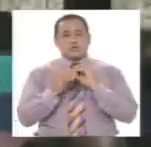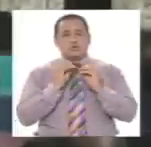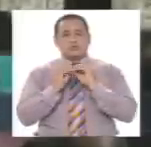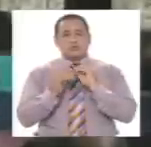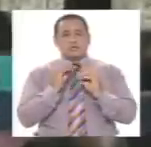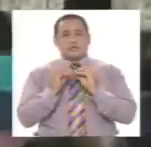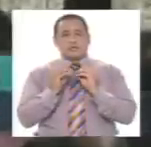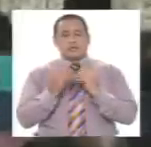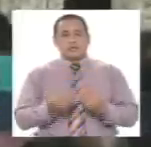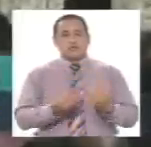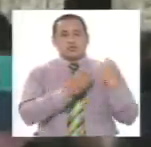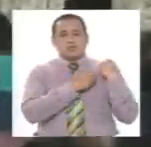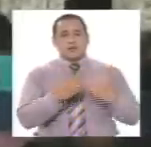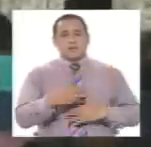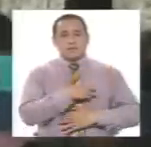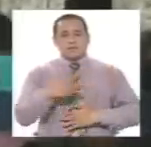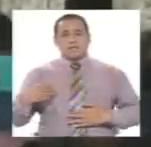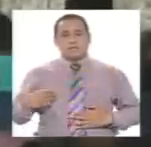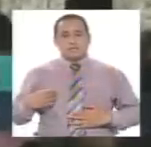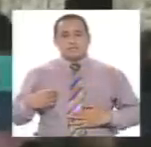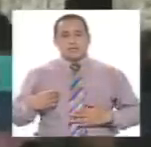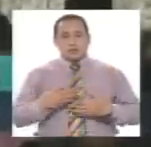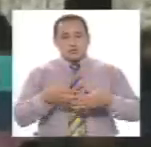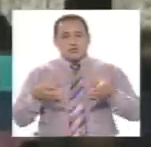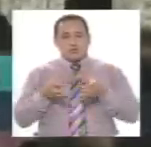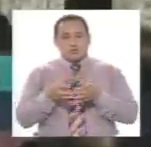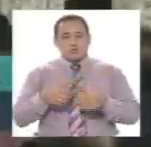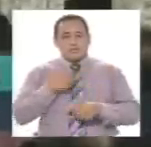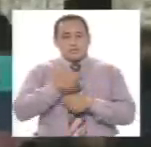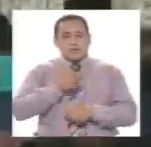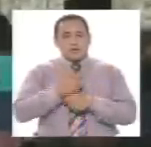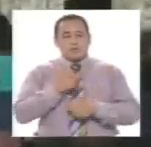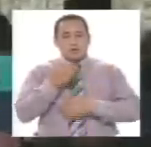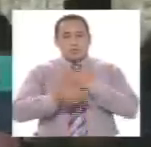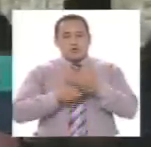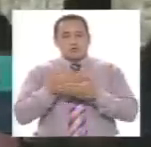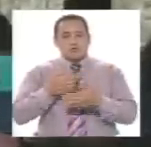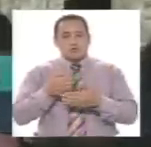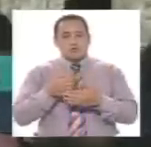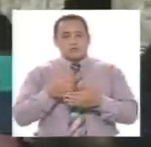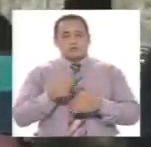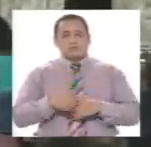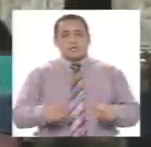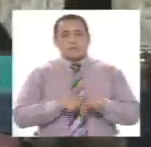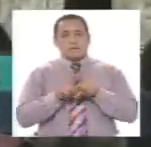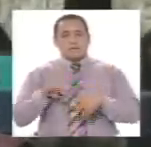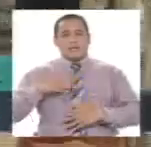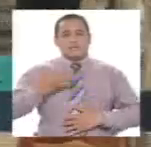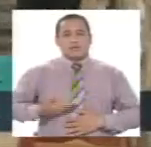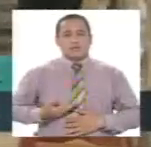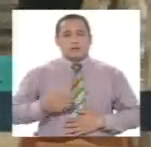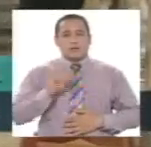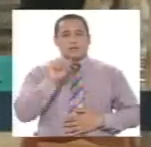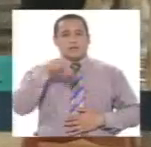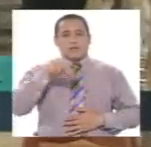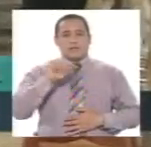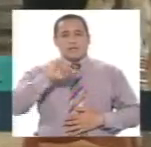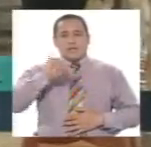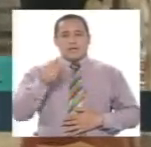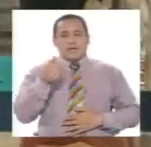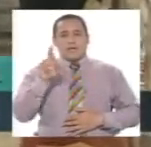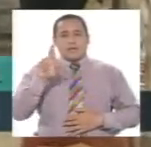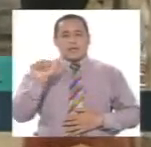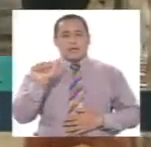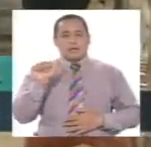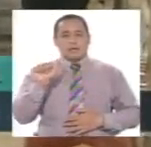resuelve nombrar ministra de Estado en el despacho de Trabajo y Promoción del Empleo a la señora Ana Jara